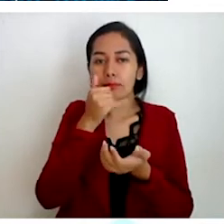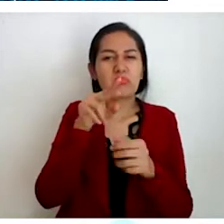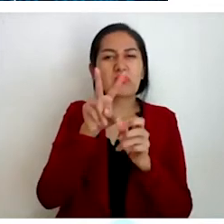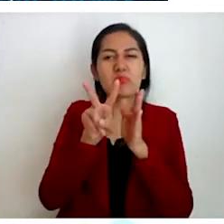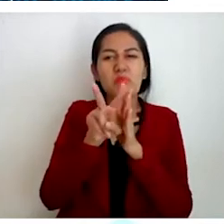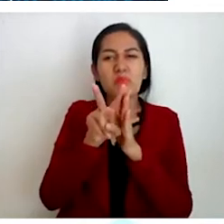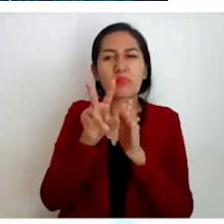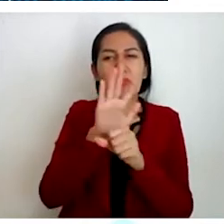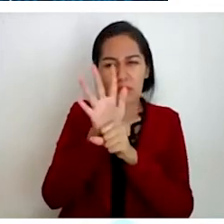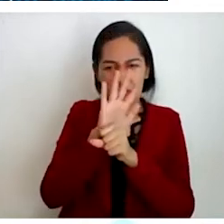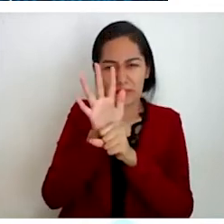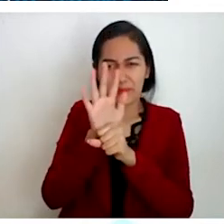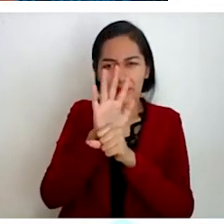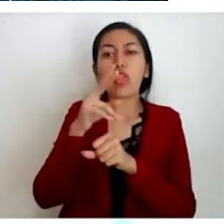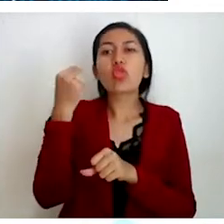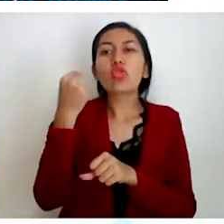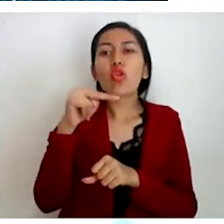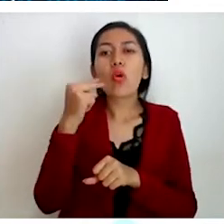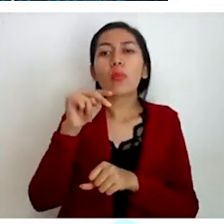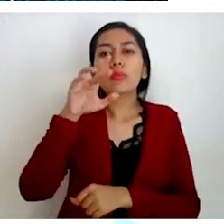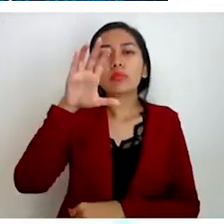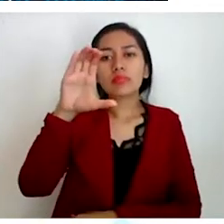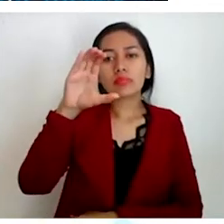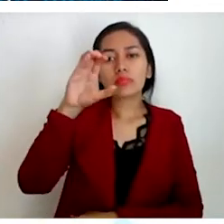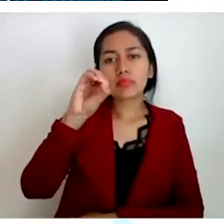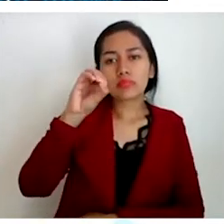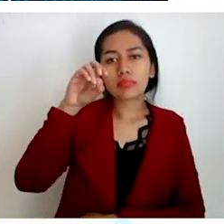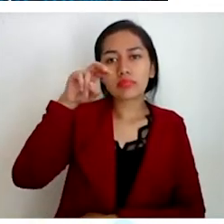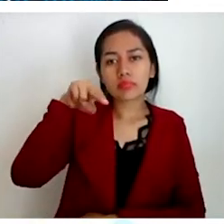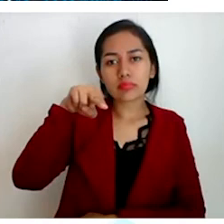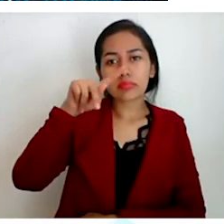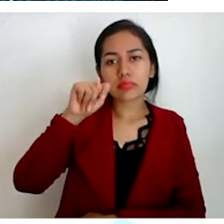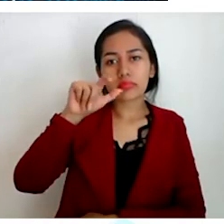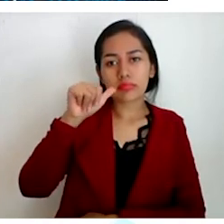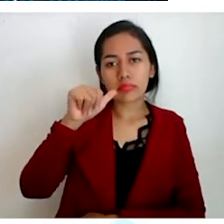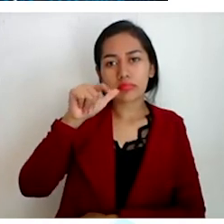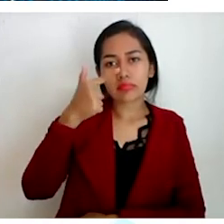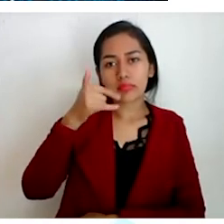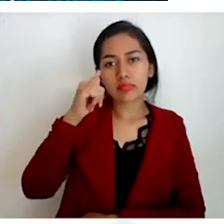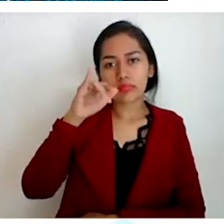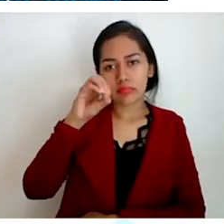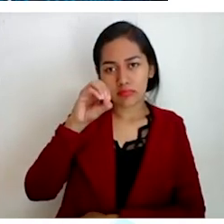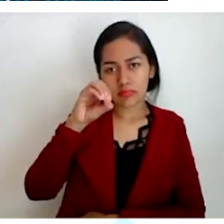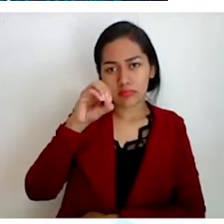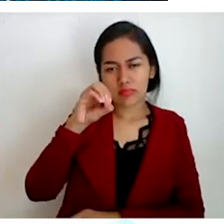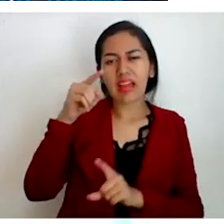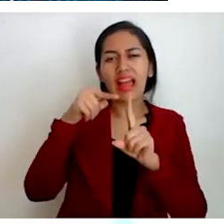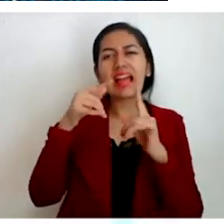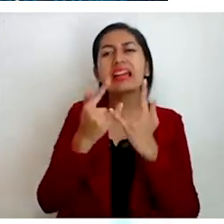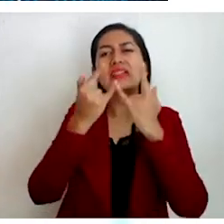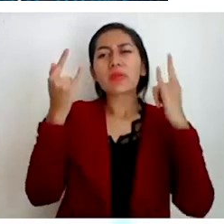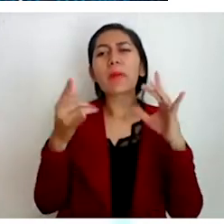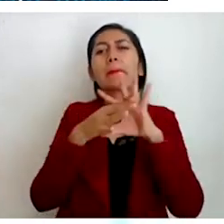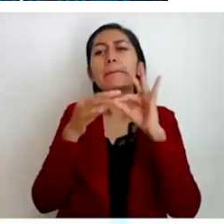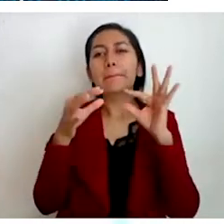Contagio. Y entonces ahí es la relación que tiene un padre con su hija y a esta hija la tiene